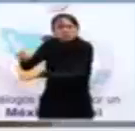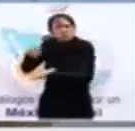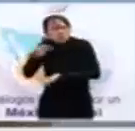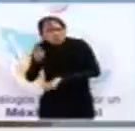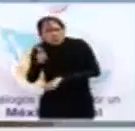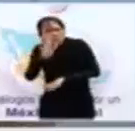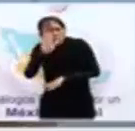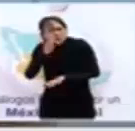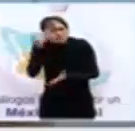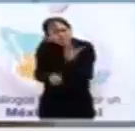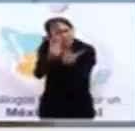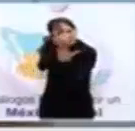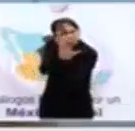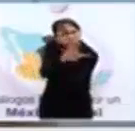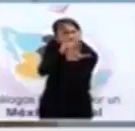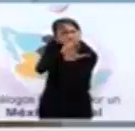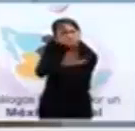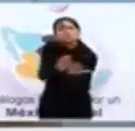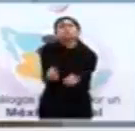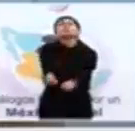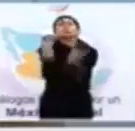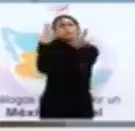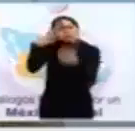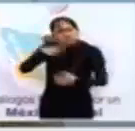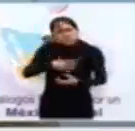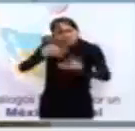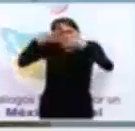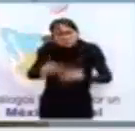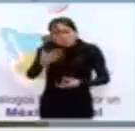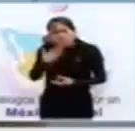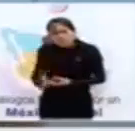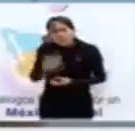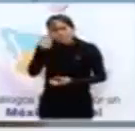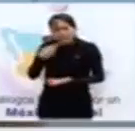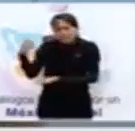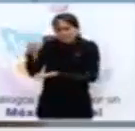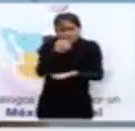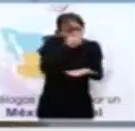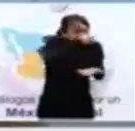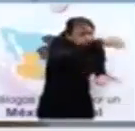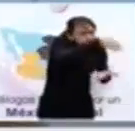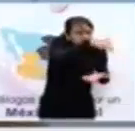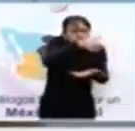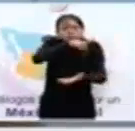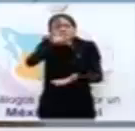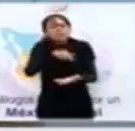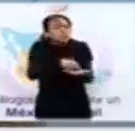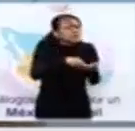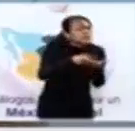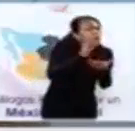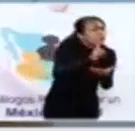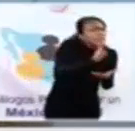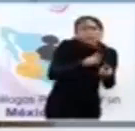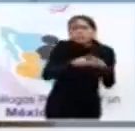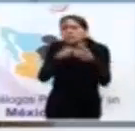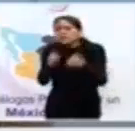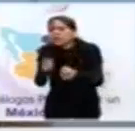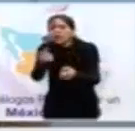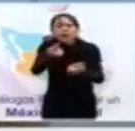que cualquiera los pueda revisar, los pueda ver, los consultar, ¿no? Y además que sea un padrón único que nos permita precisamente,